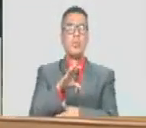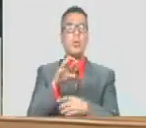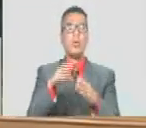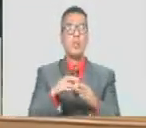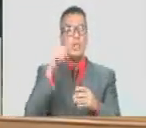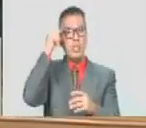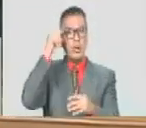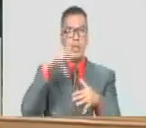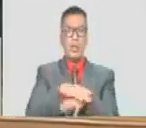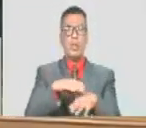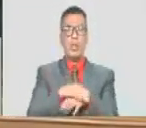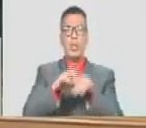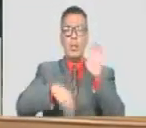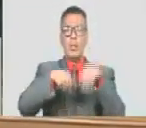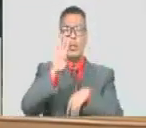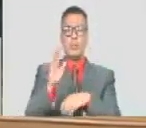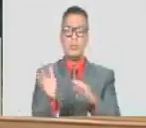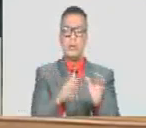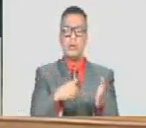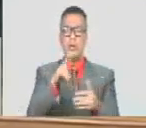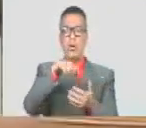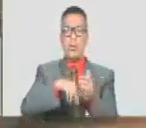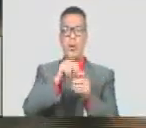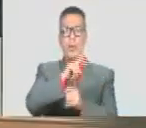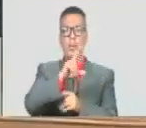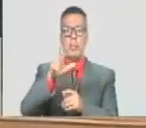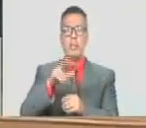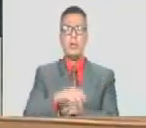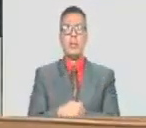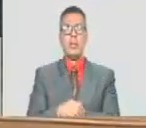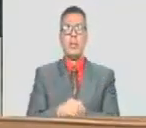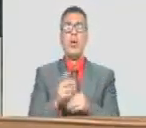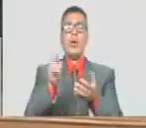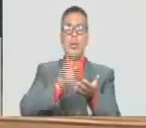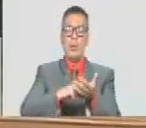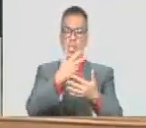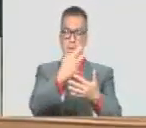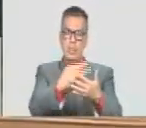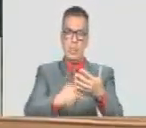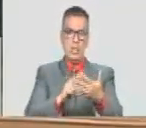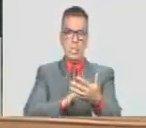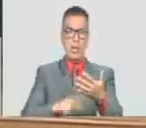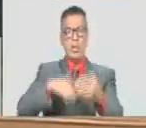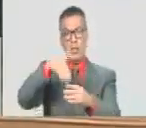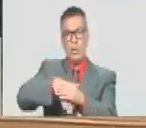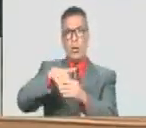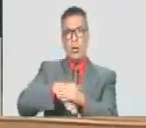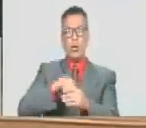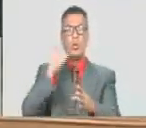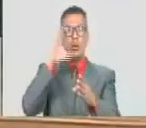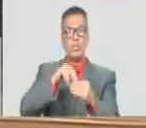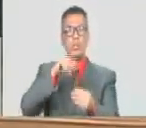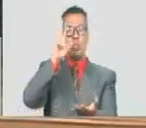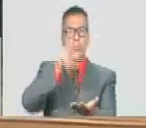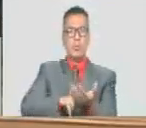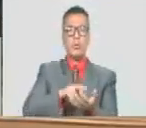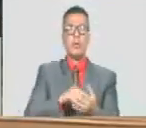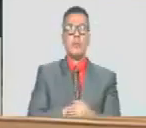ordinaria del día martes 14 de marzo de 2023. Una vez leída y sometida a votación, resultó